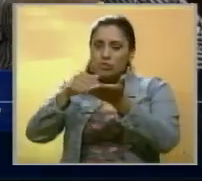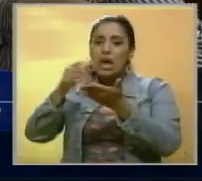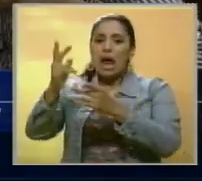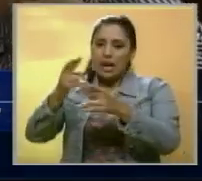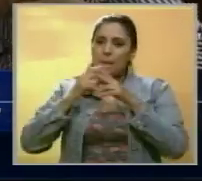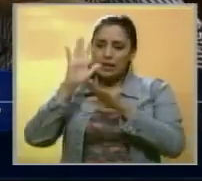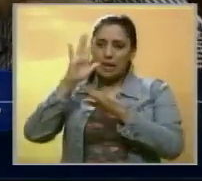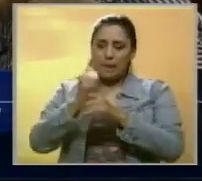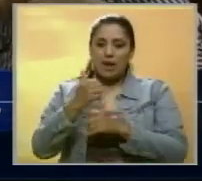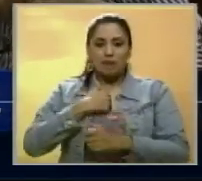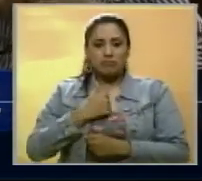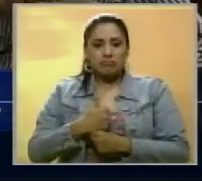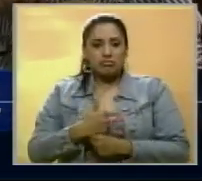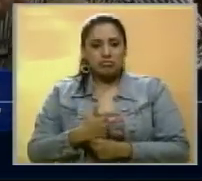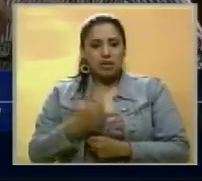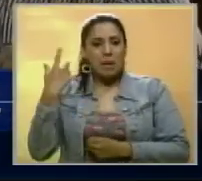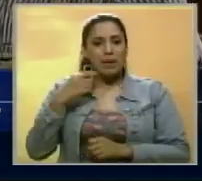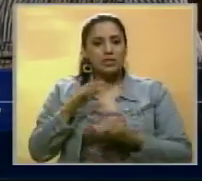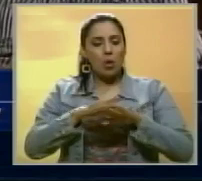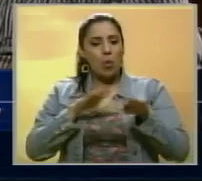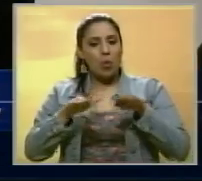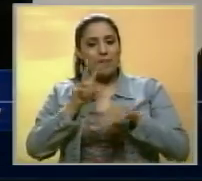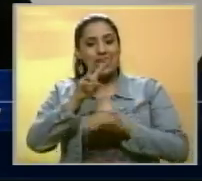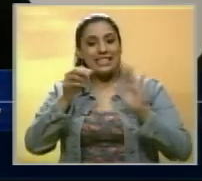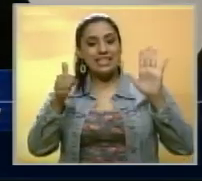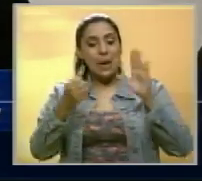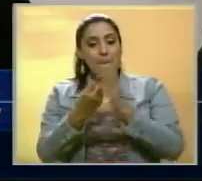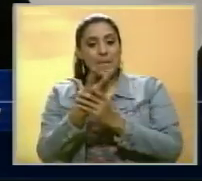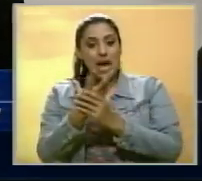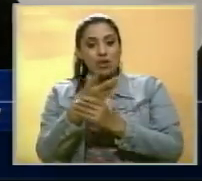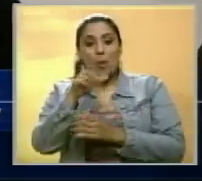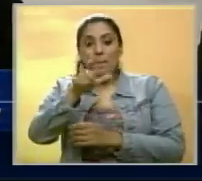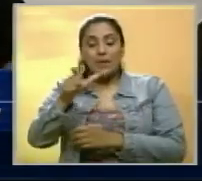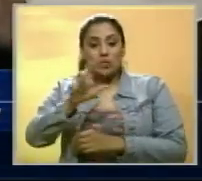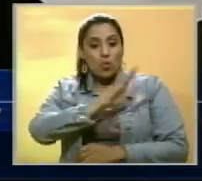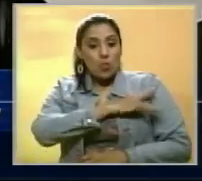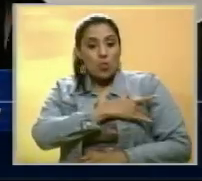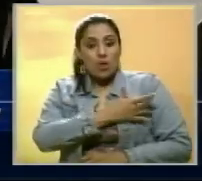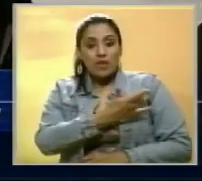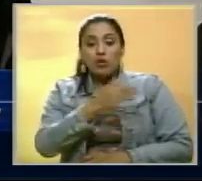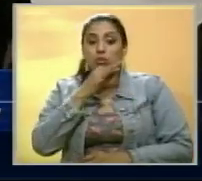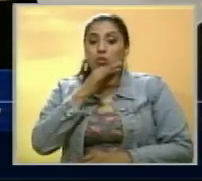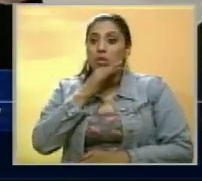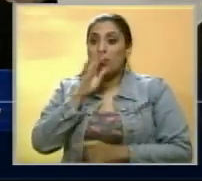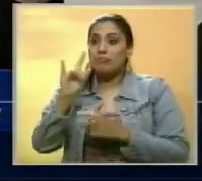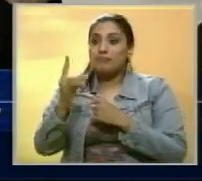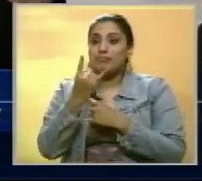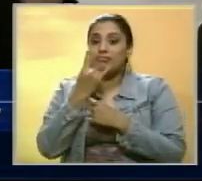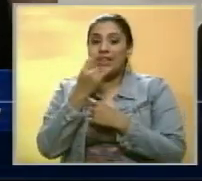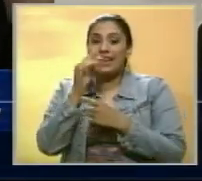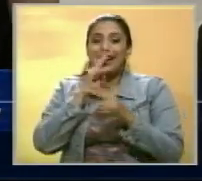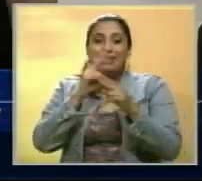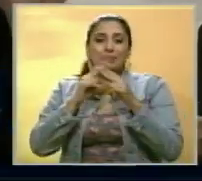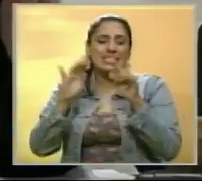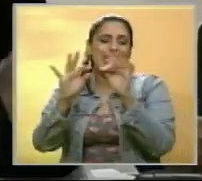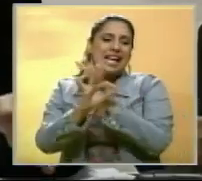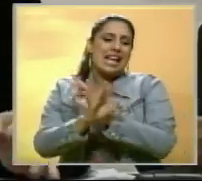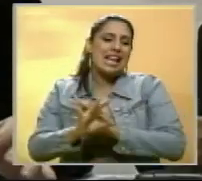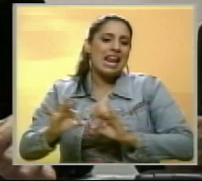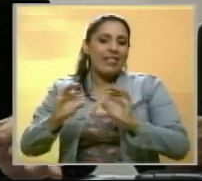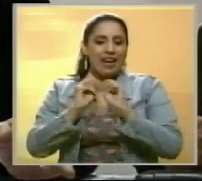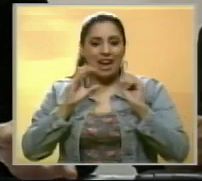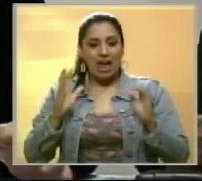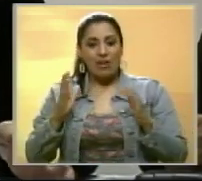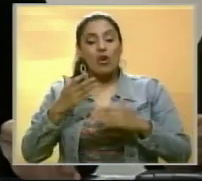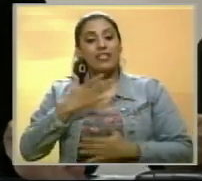que le fue entregado el pasado jueves 26 de mayo, los gremios universitarios aún no han recibido respuestas